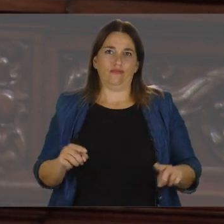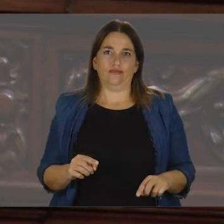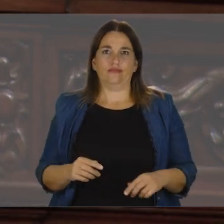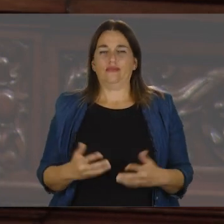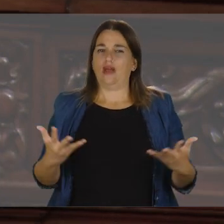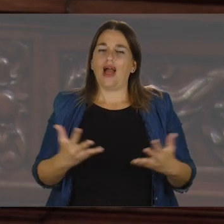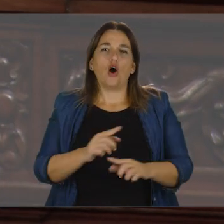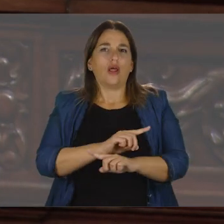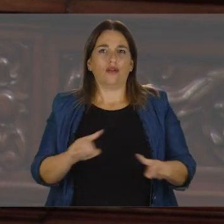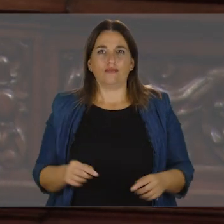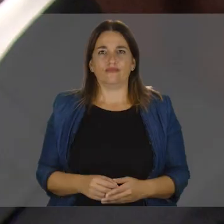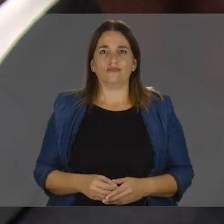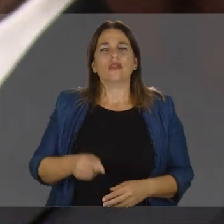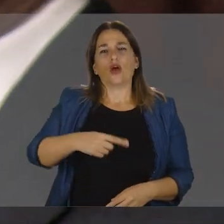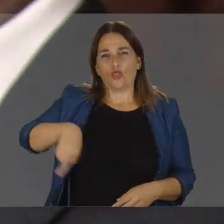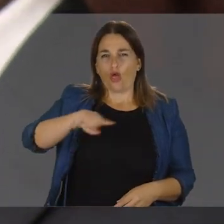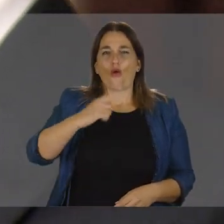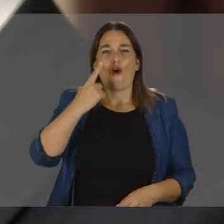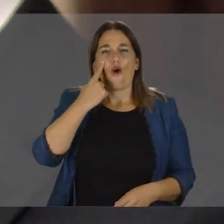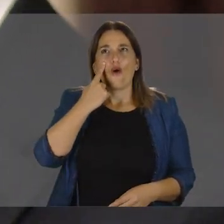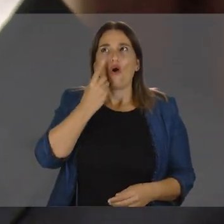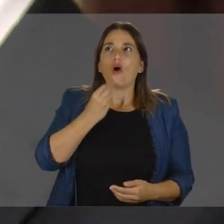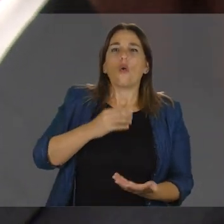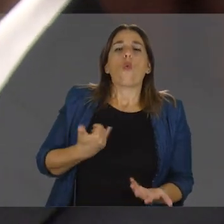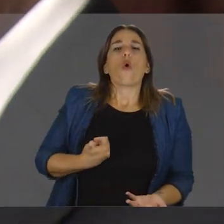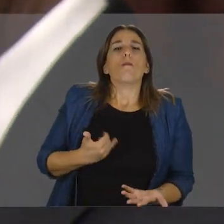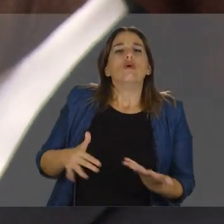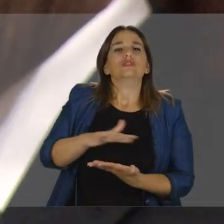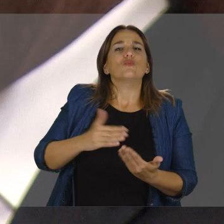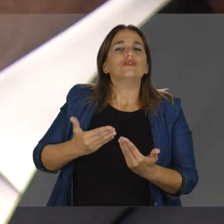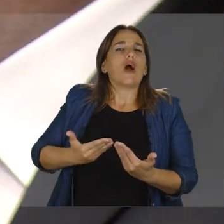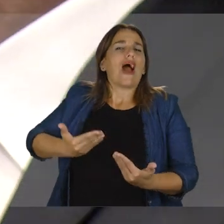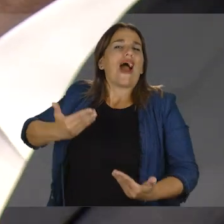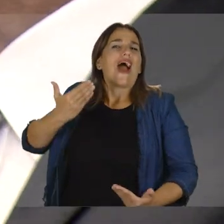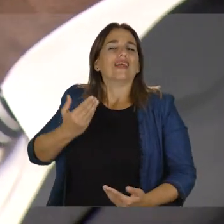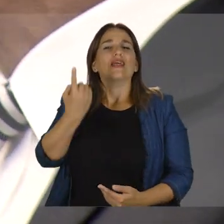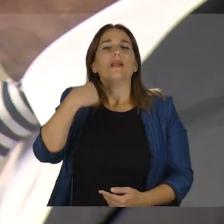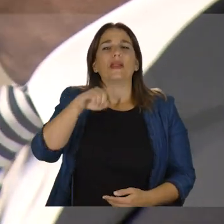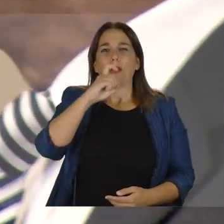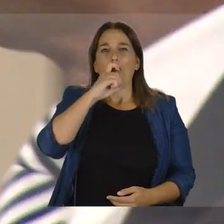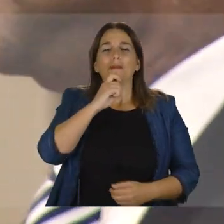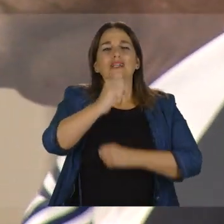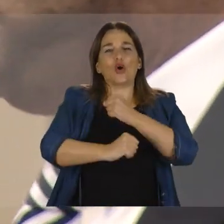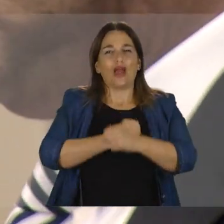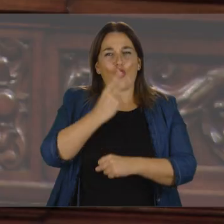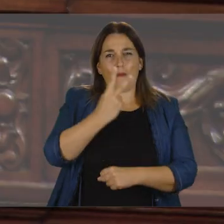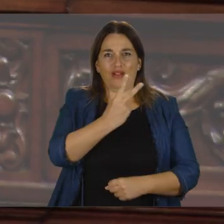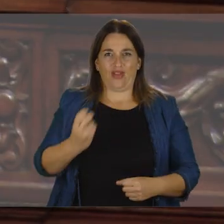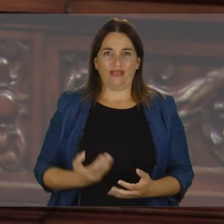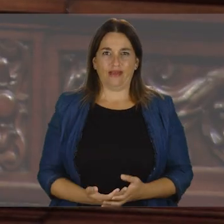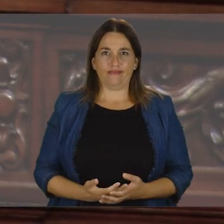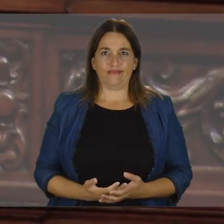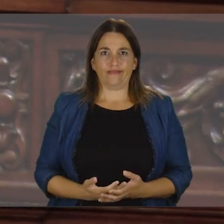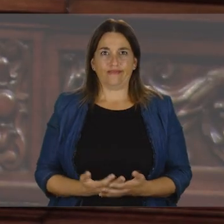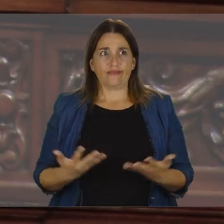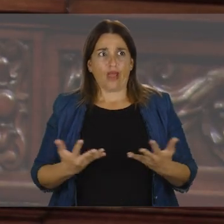No es momento. Ya todos sabemos cuál era la situación del país antes del 1 de marzo del 2020. Ya no hay